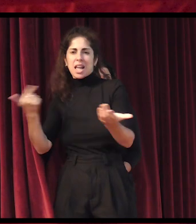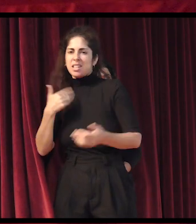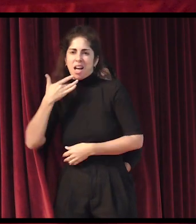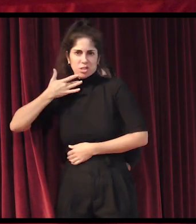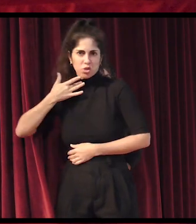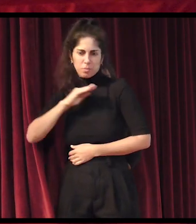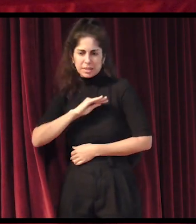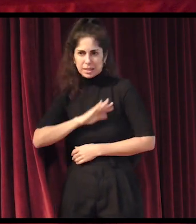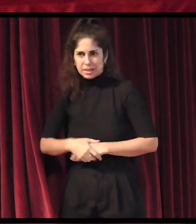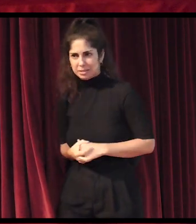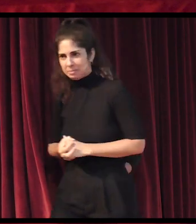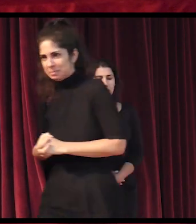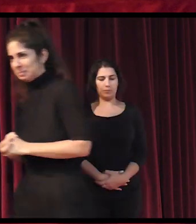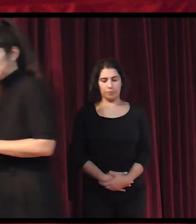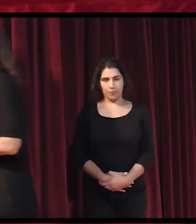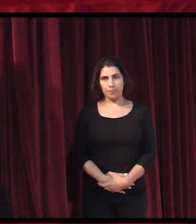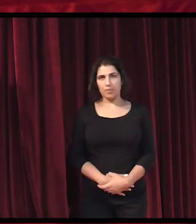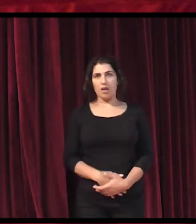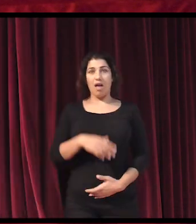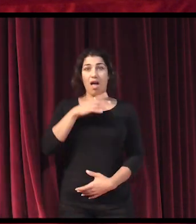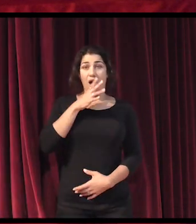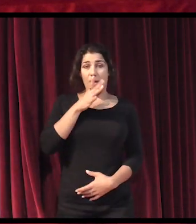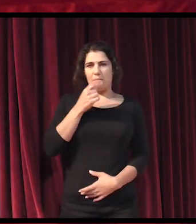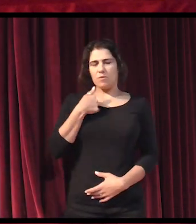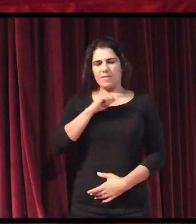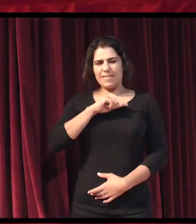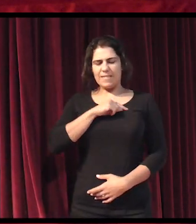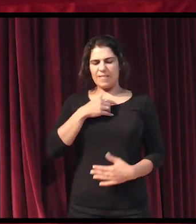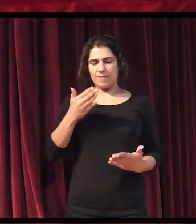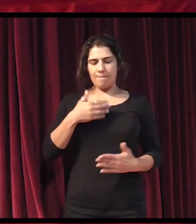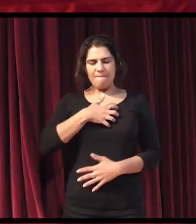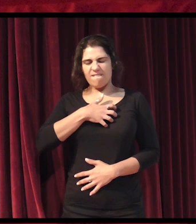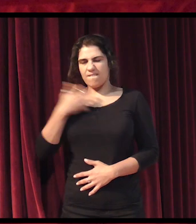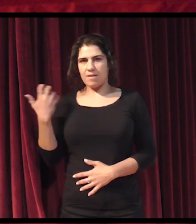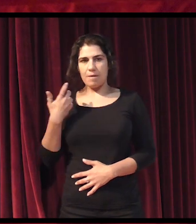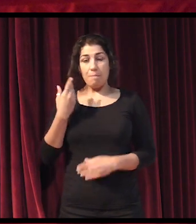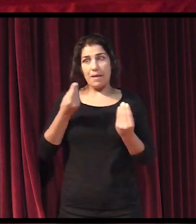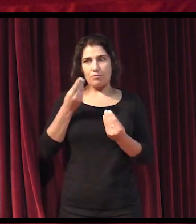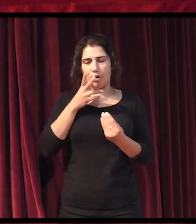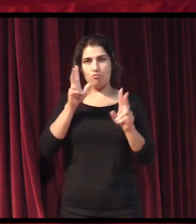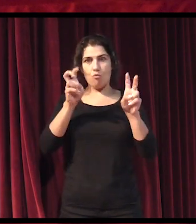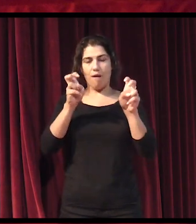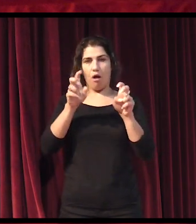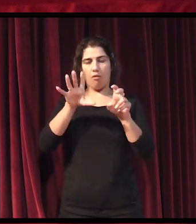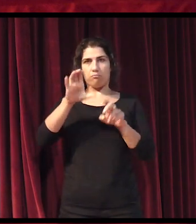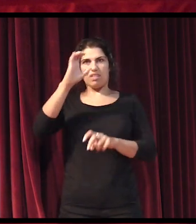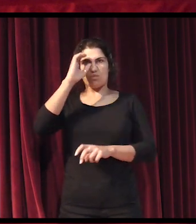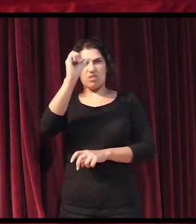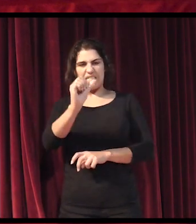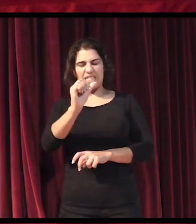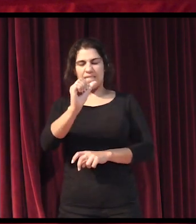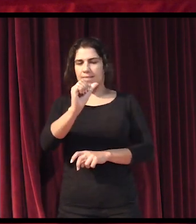poquito la idea porque ahora mismo siento mucha rabia. Supongo que es la novedad, ¿no? de escucharlo y decir